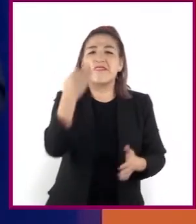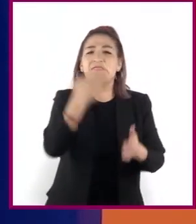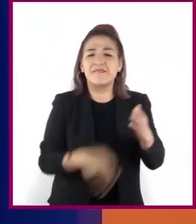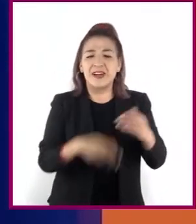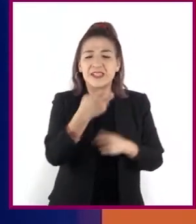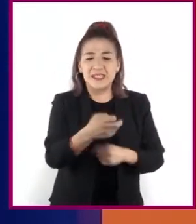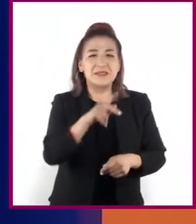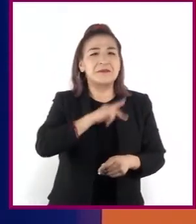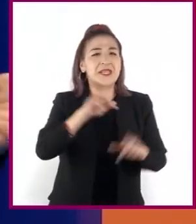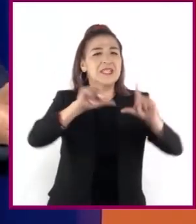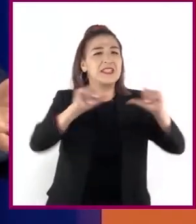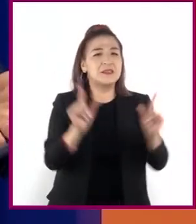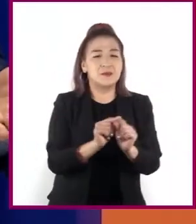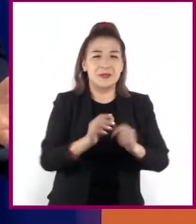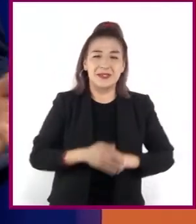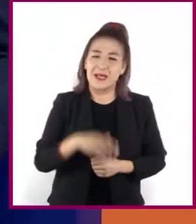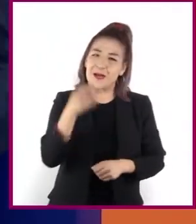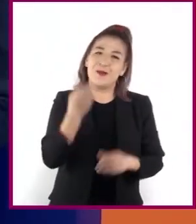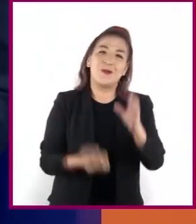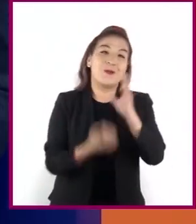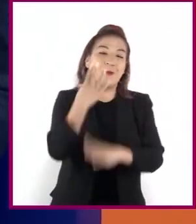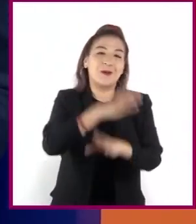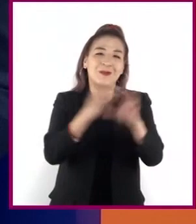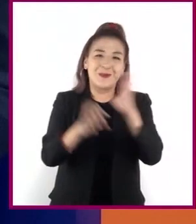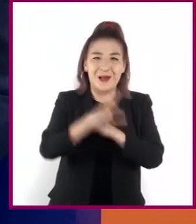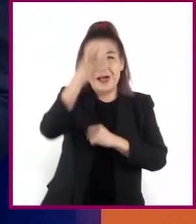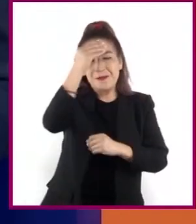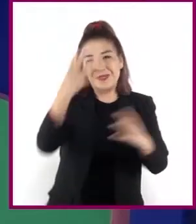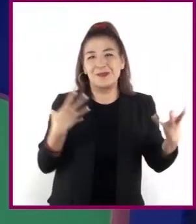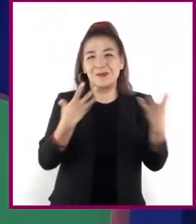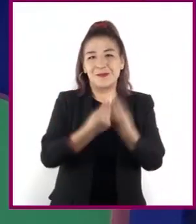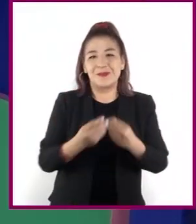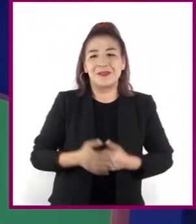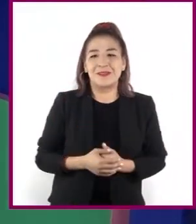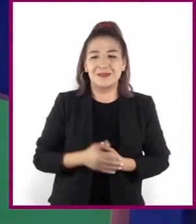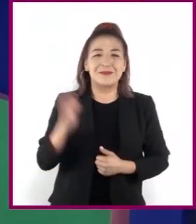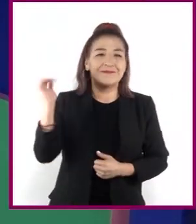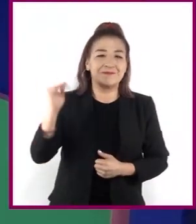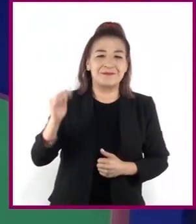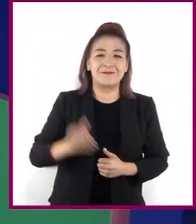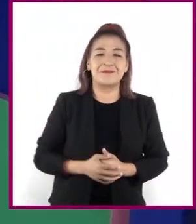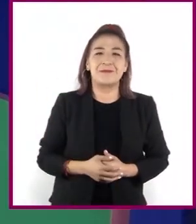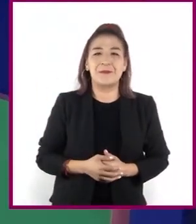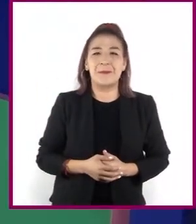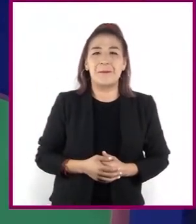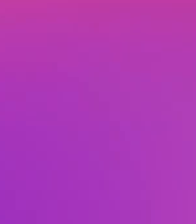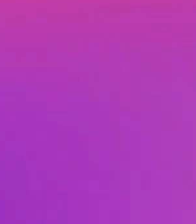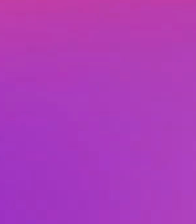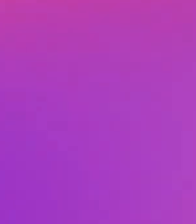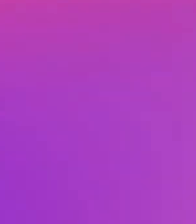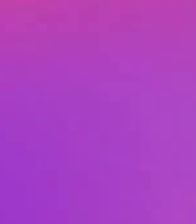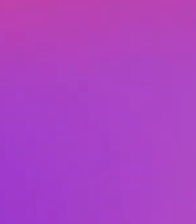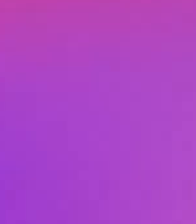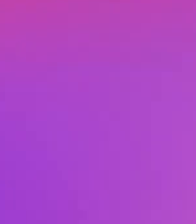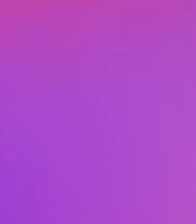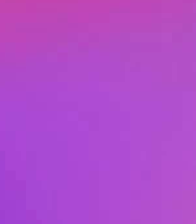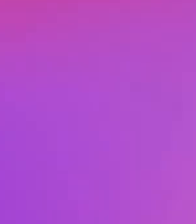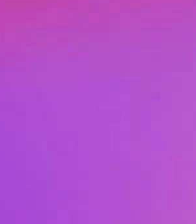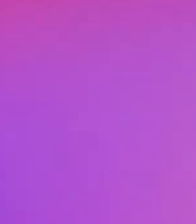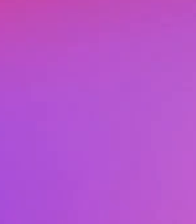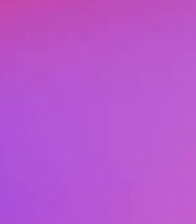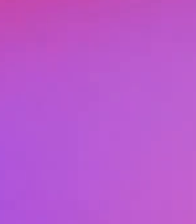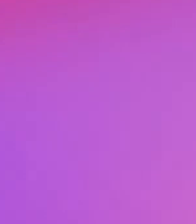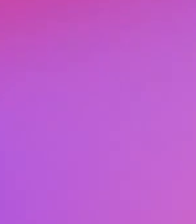faltará a mi resumen. Hemos aprendido algo nuevo juntos. ¡Hasta la próxima! Si tienes dudas